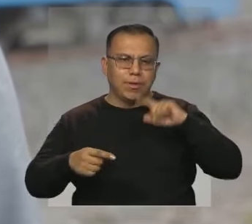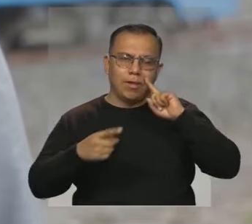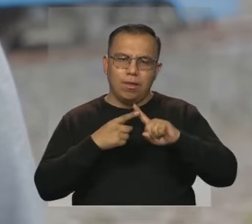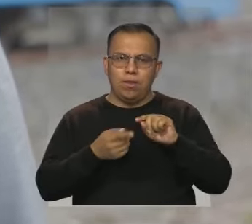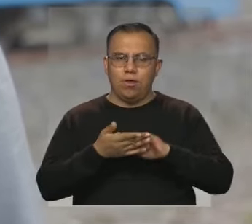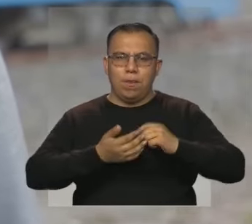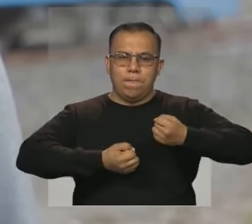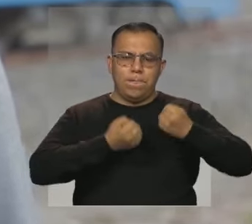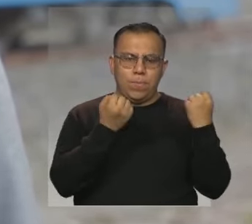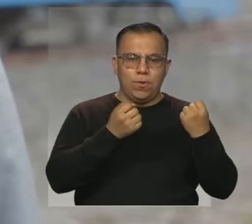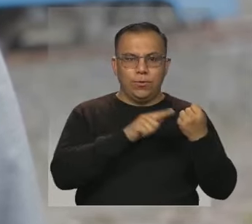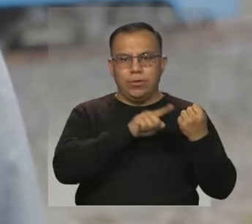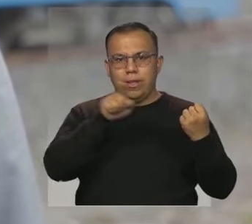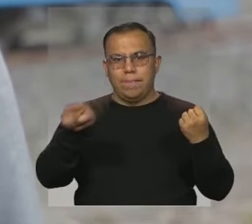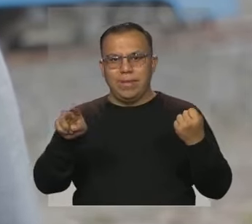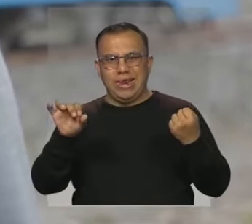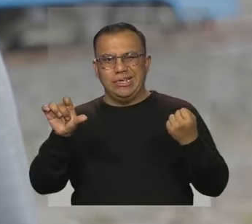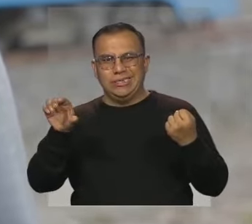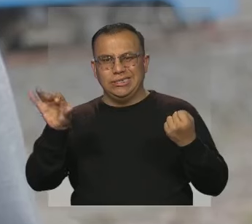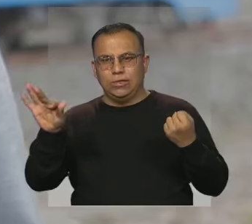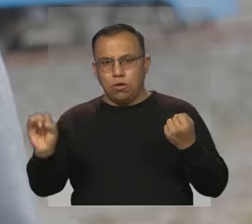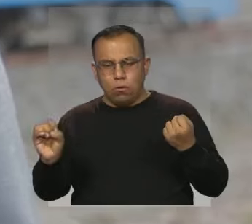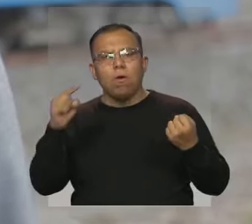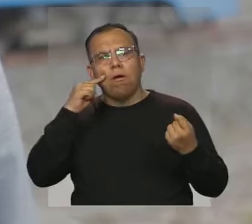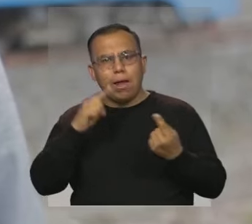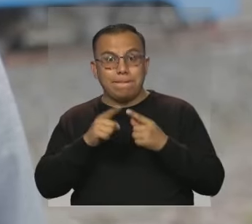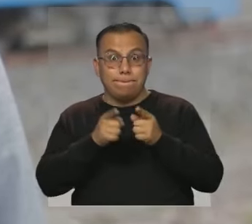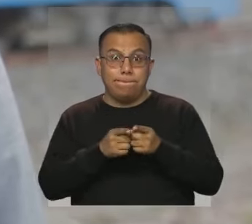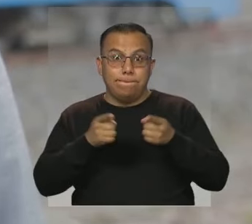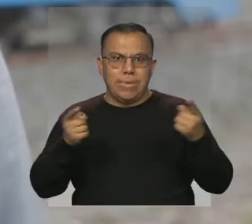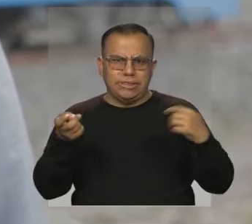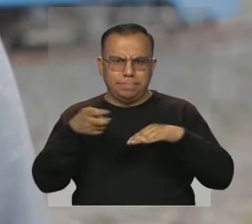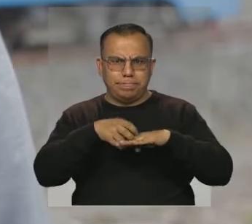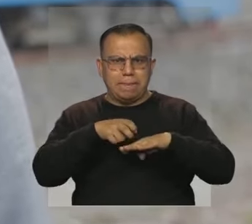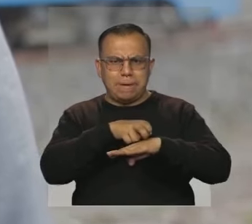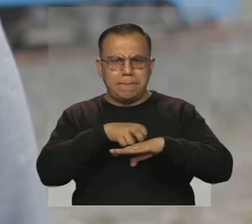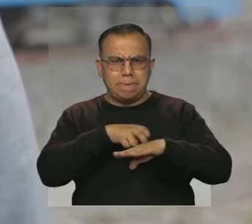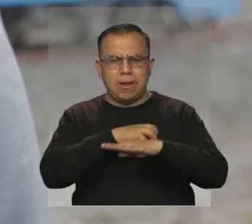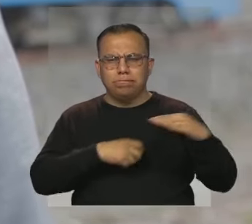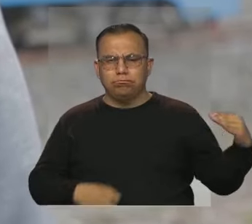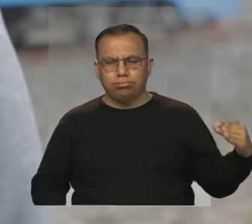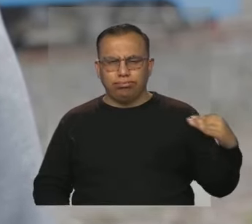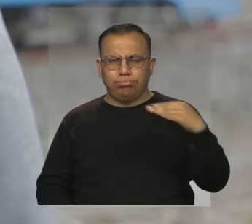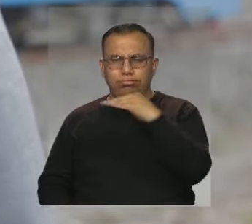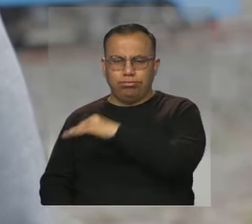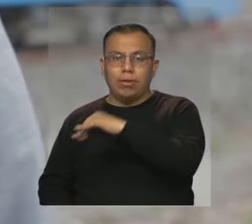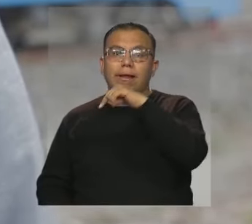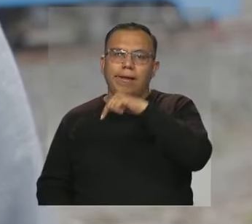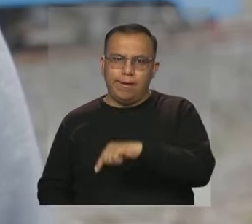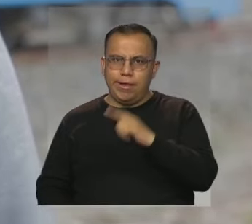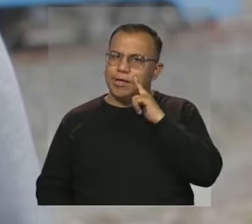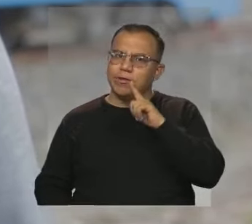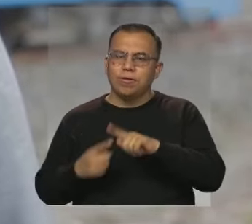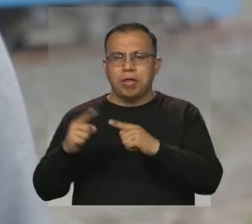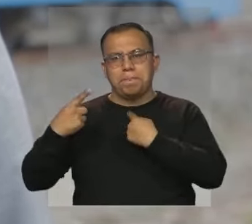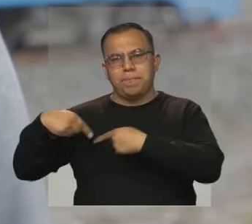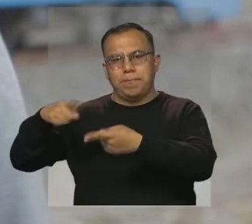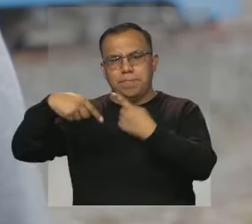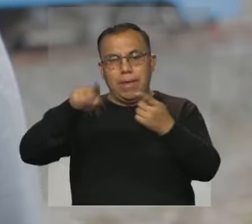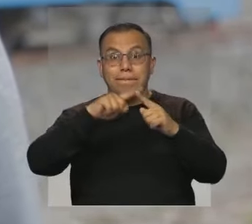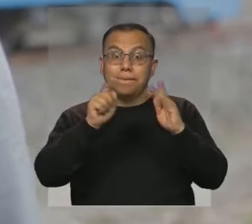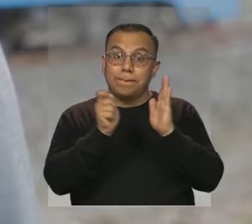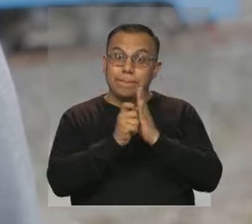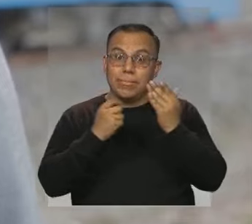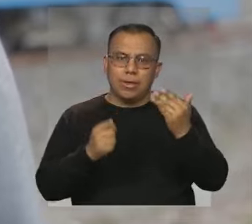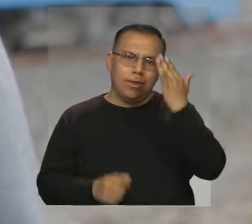ruta Bogotá vencit obtuvo una Un aumento en los pasajeros que ha venido transportando en esta región con fines turísticos Pero principalmente